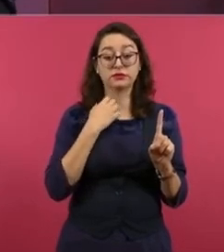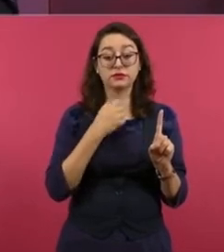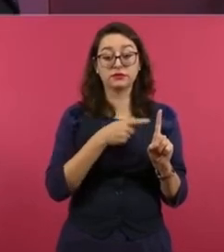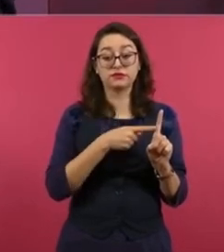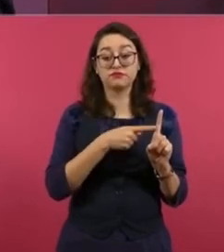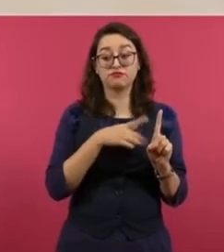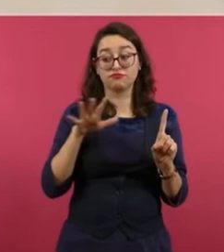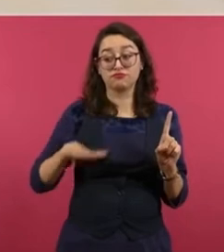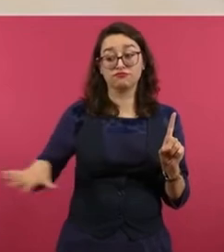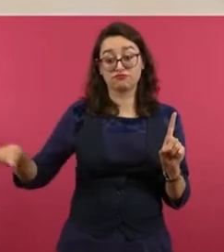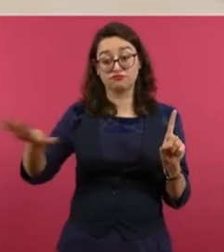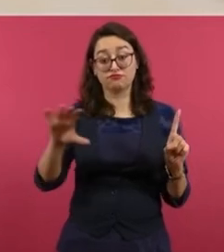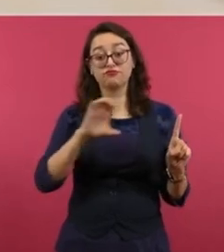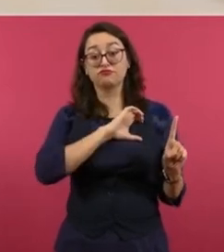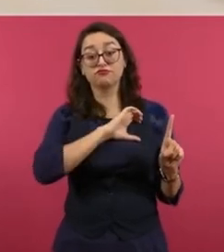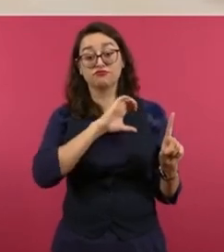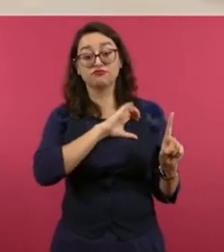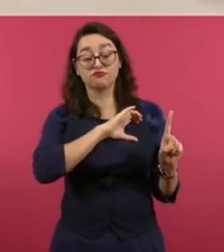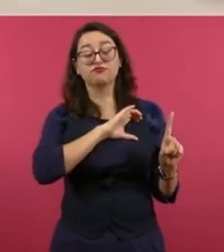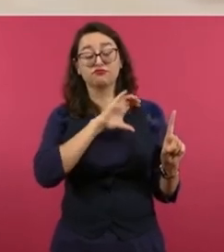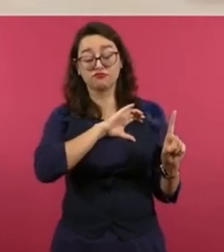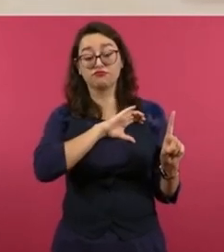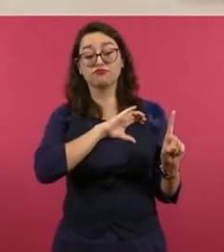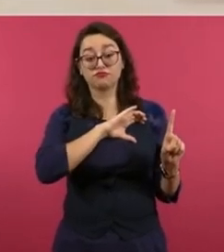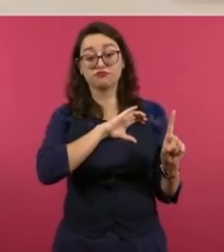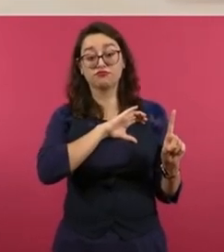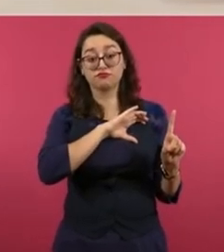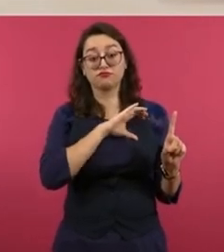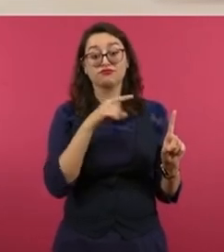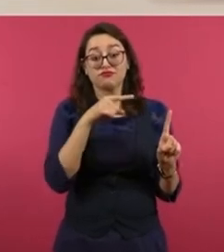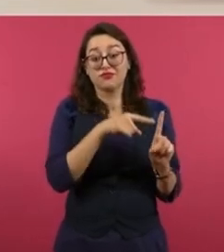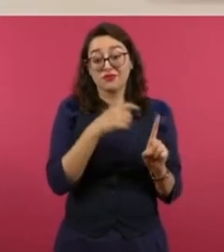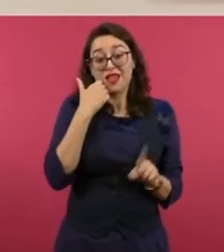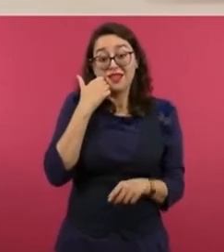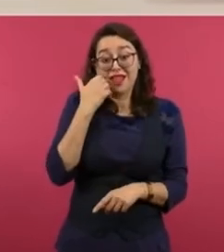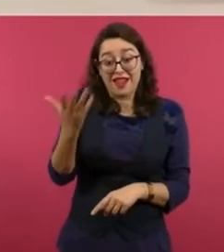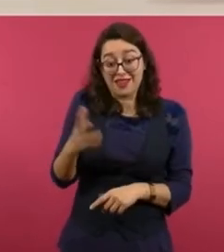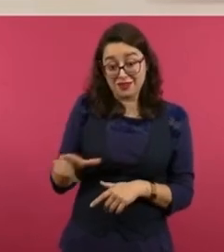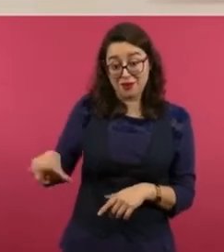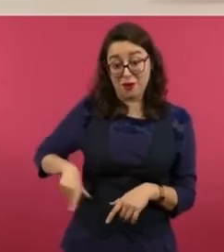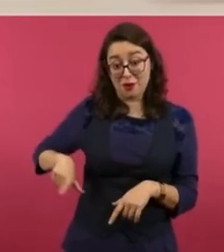Pues muy querido en Chiapas y tiene posibilidad.